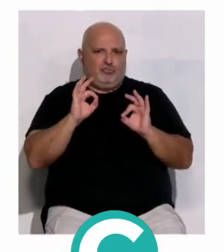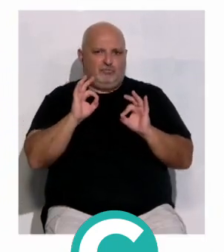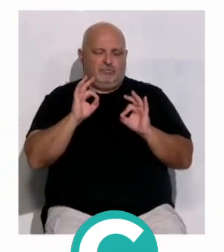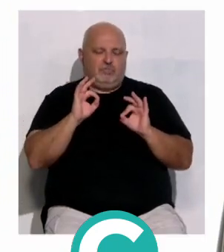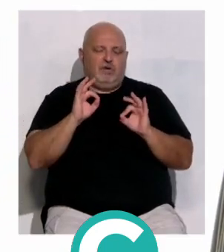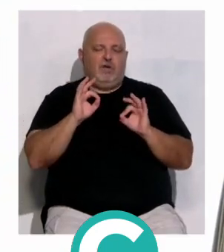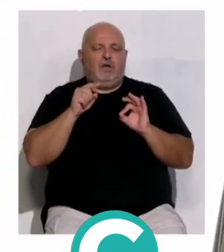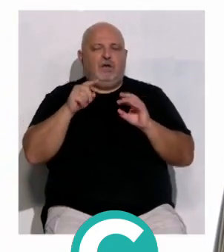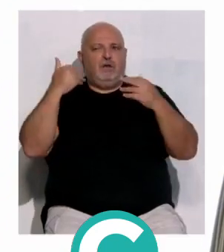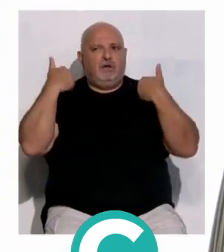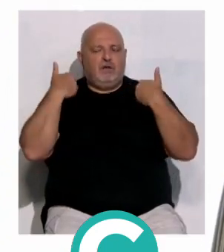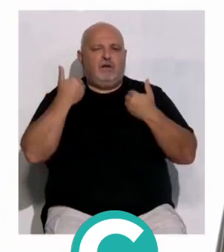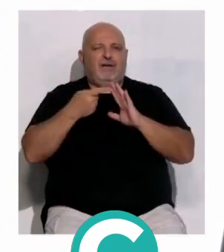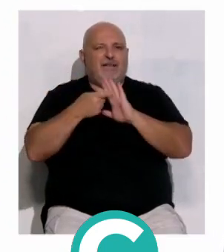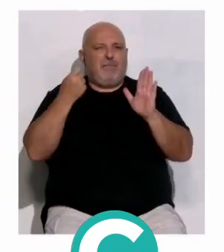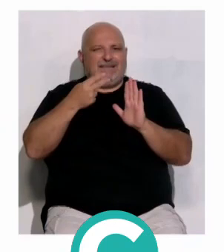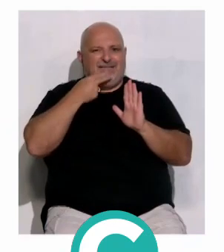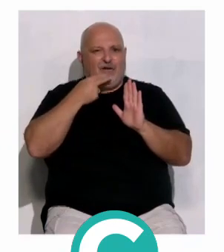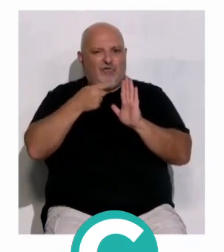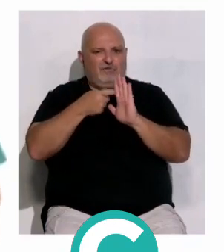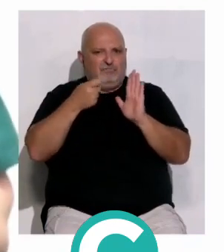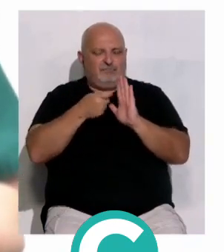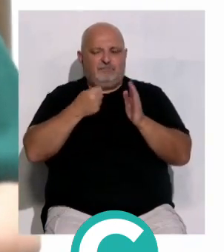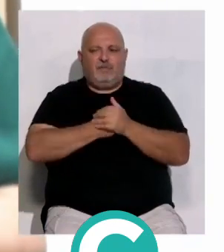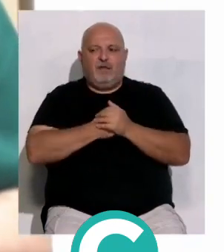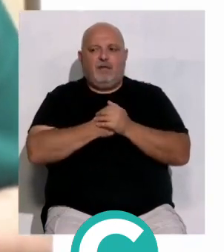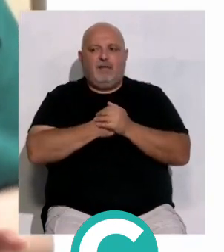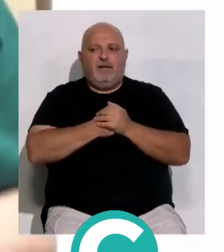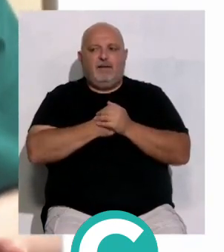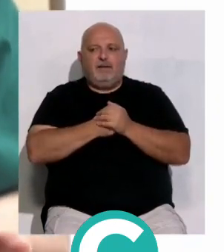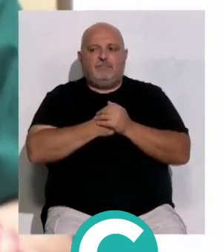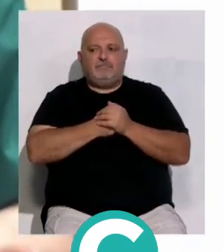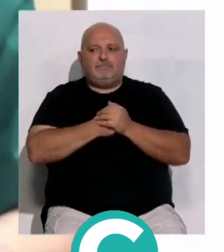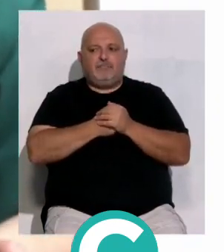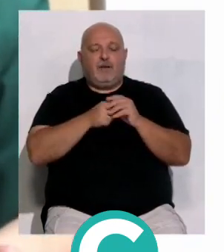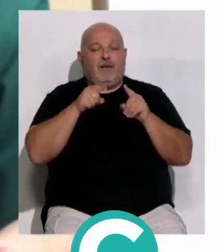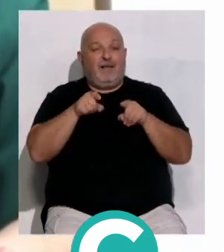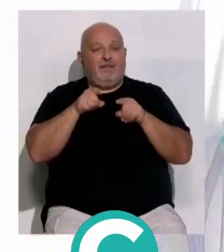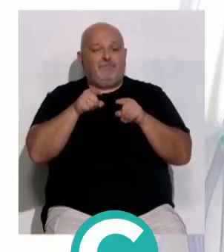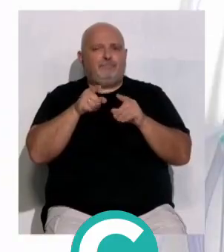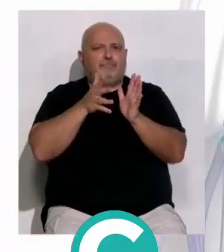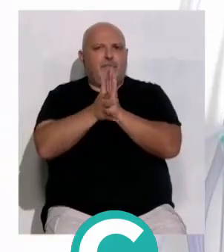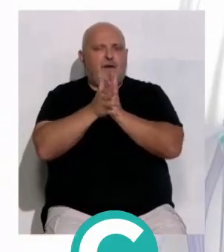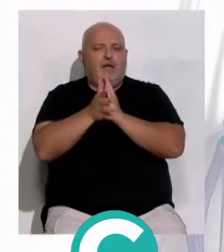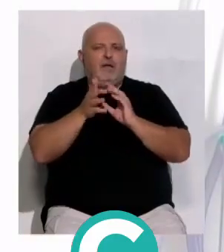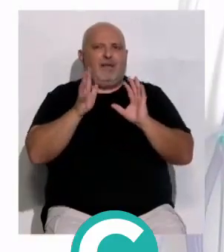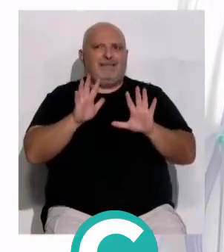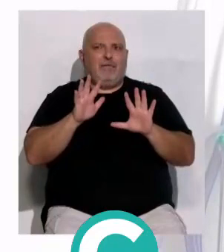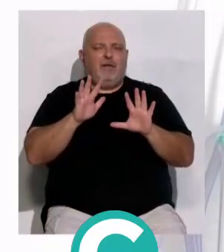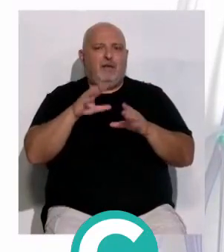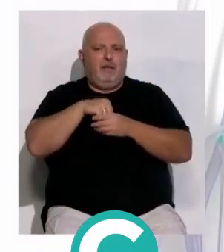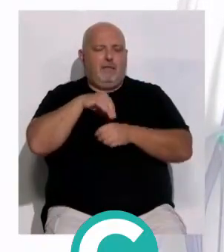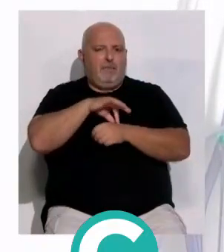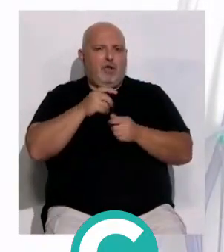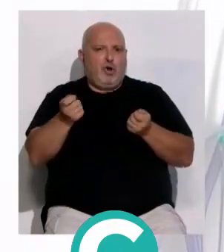está encargada del tema de la deshabitación tabáquica. Entonces, lo va a dar también, pero estamos el